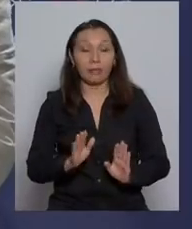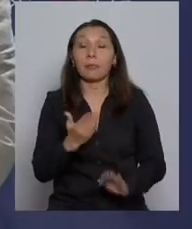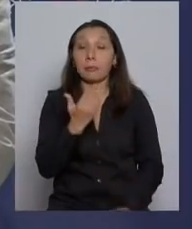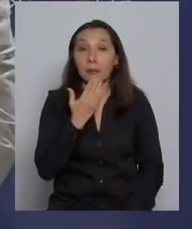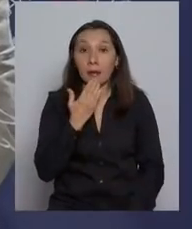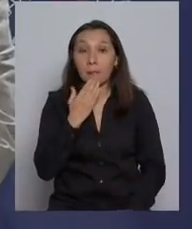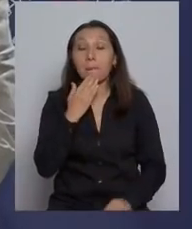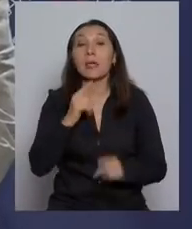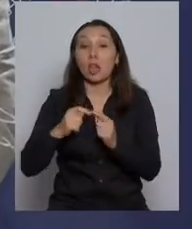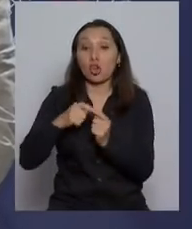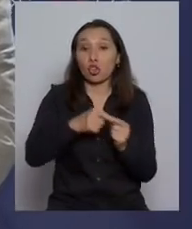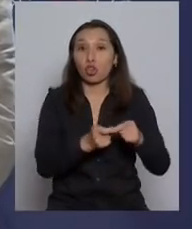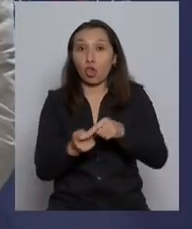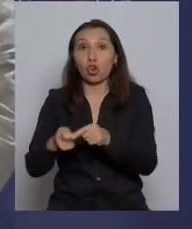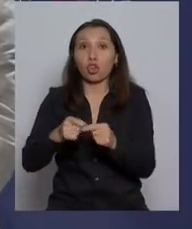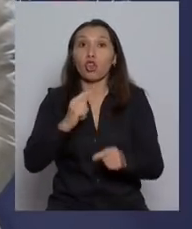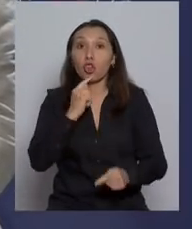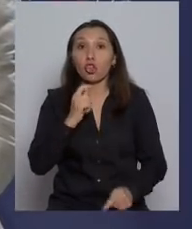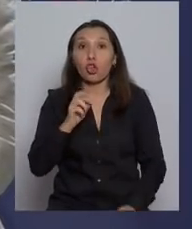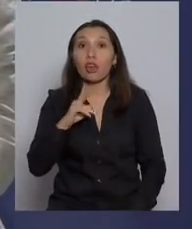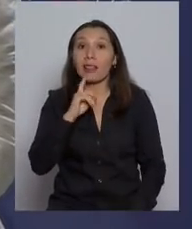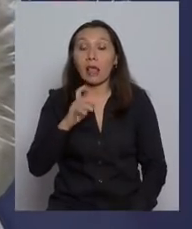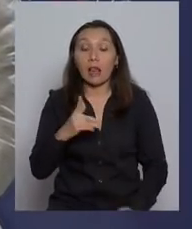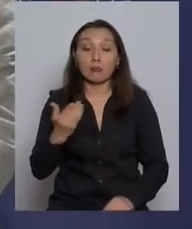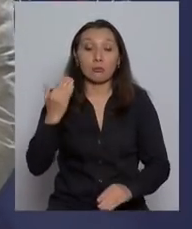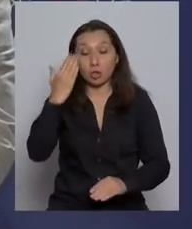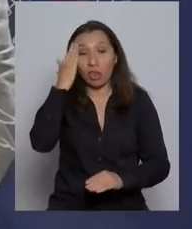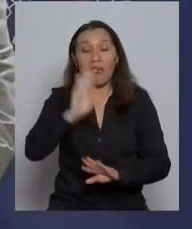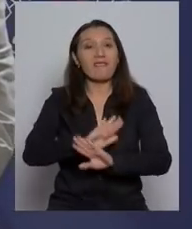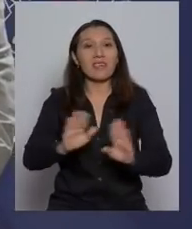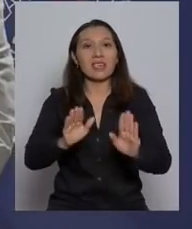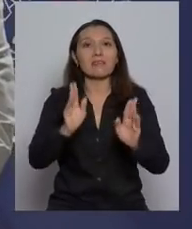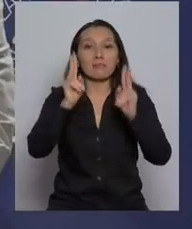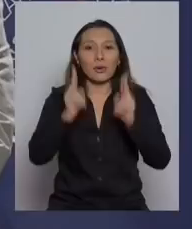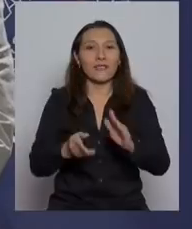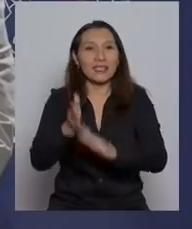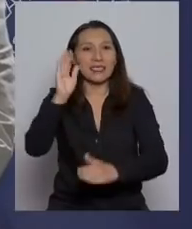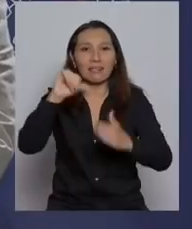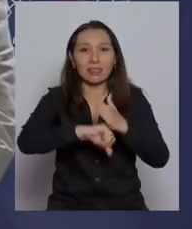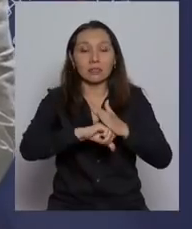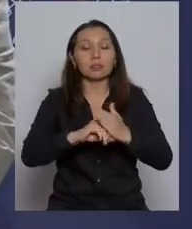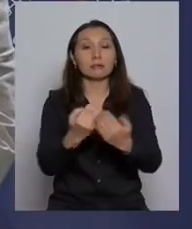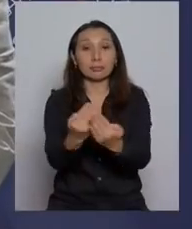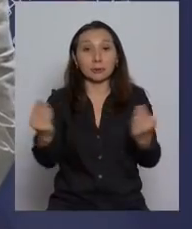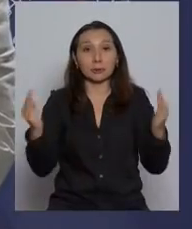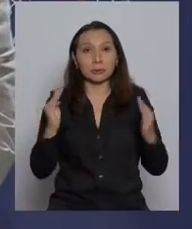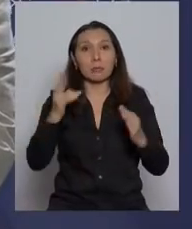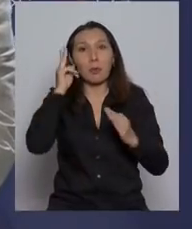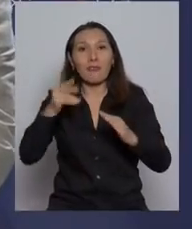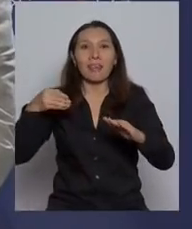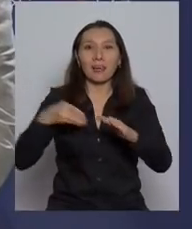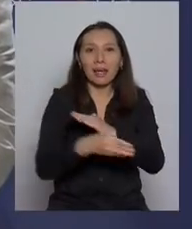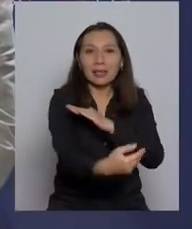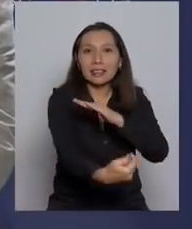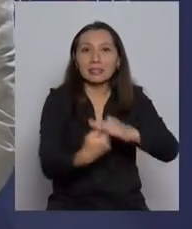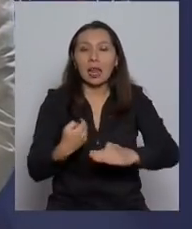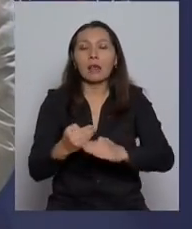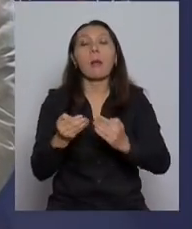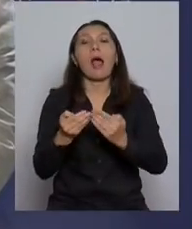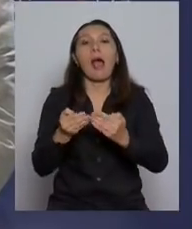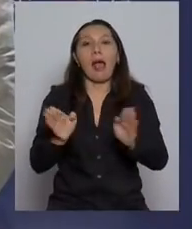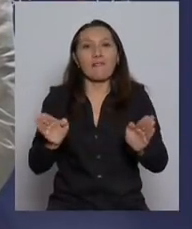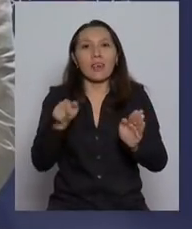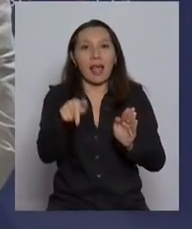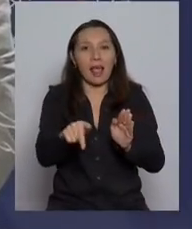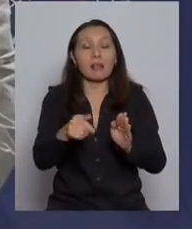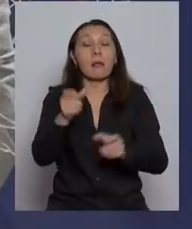también a Caleta Tortel, hace un par de días se terminó la cuarentena, se terminó el cordón que se había en Caleta Tortel